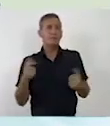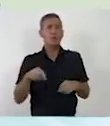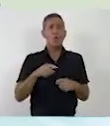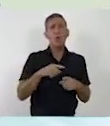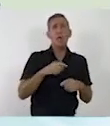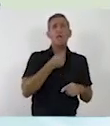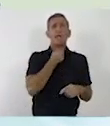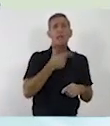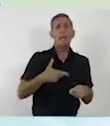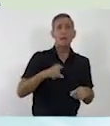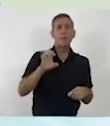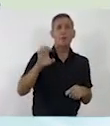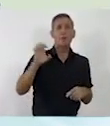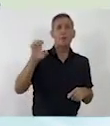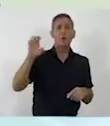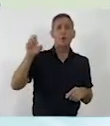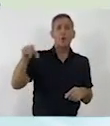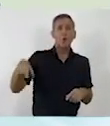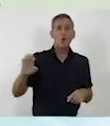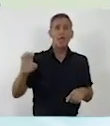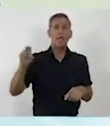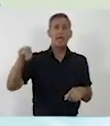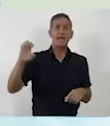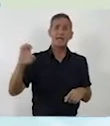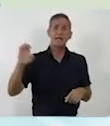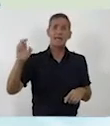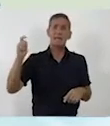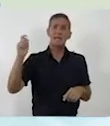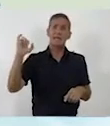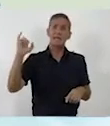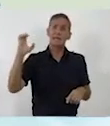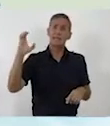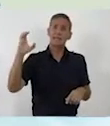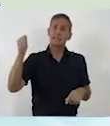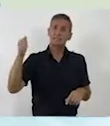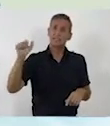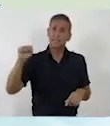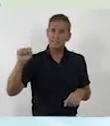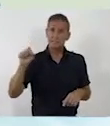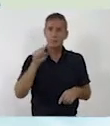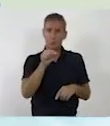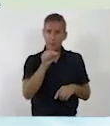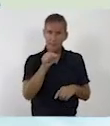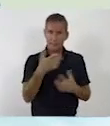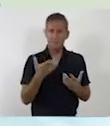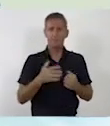son sencillas a partir de las propiedades químicas que se han estudiado, como esas que están ahí.